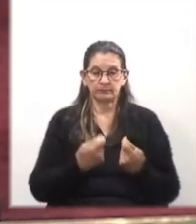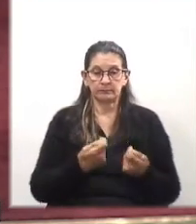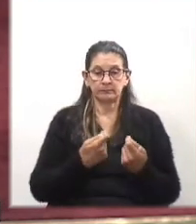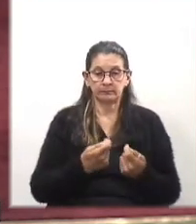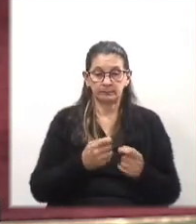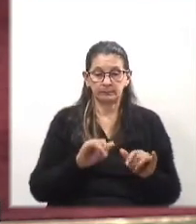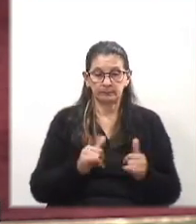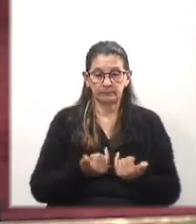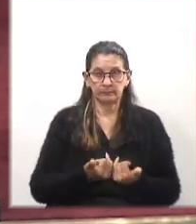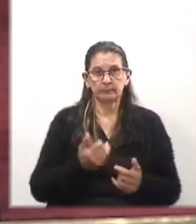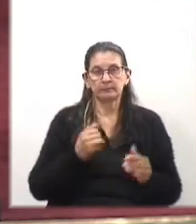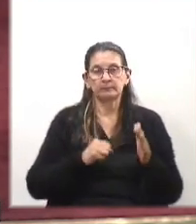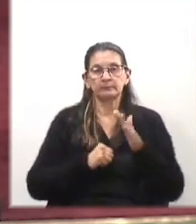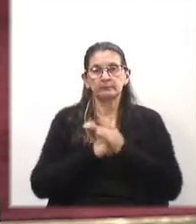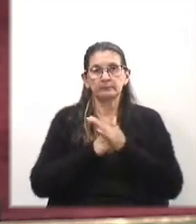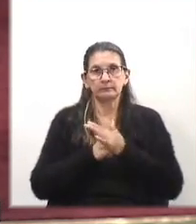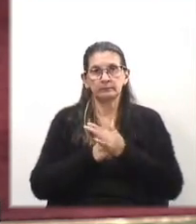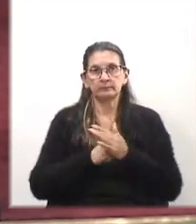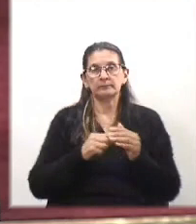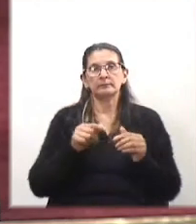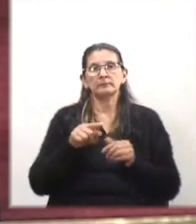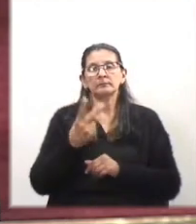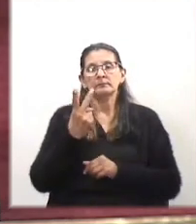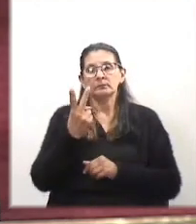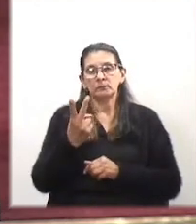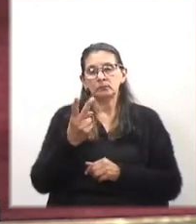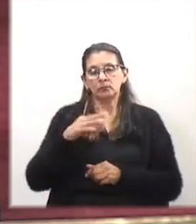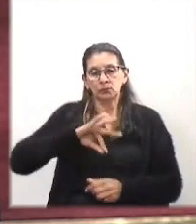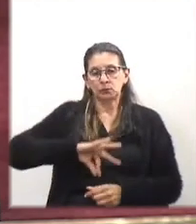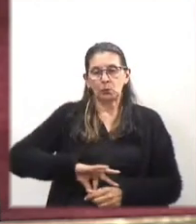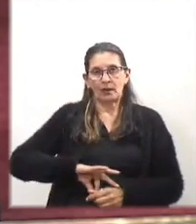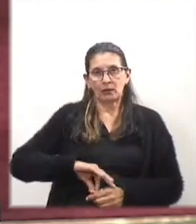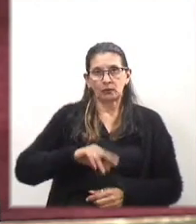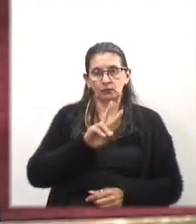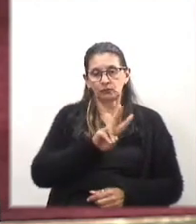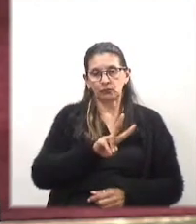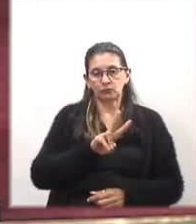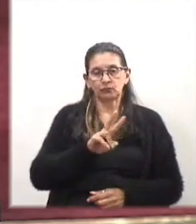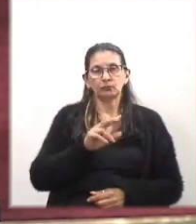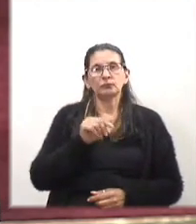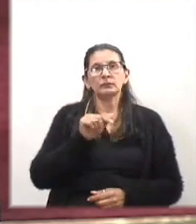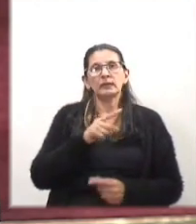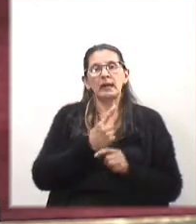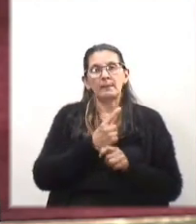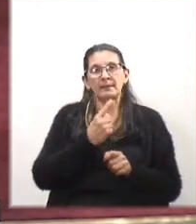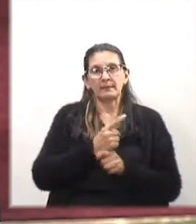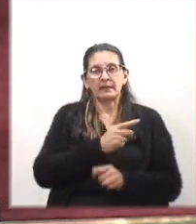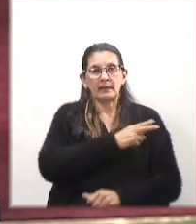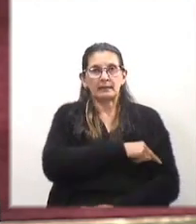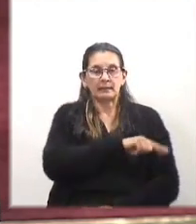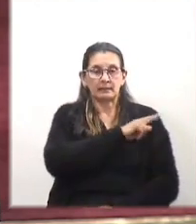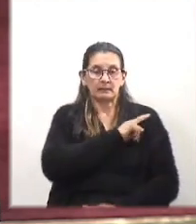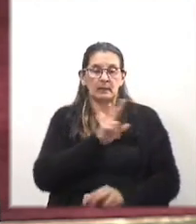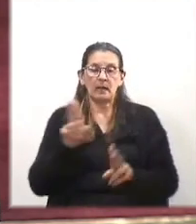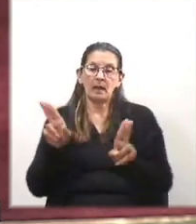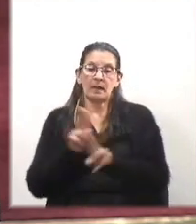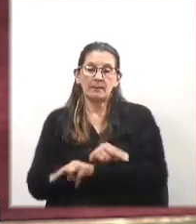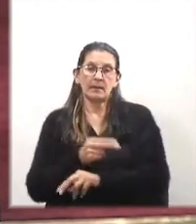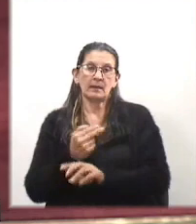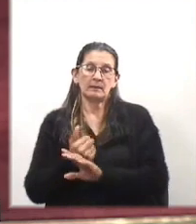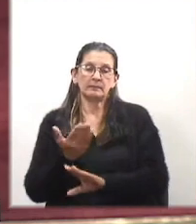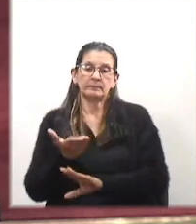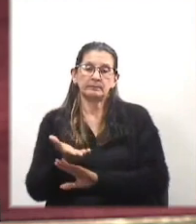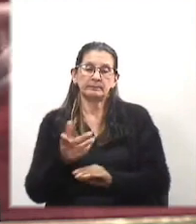efectivamente realizado hasta un máximo del equivalente de 2 sueldos fictos en la primera categoría. Elimina el plazo de la solicitud